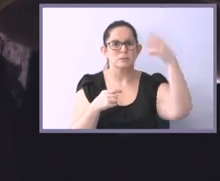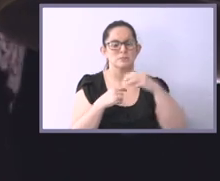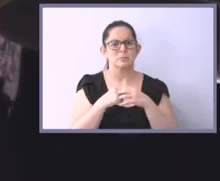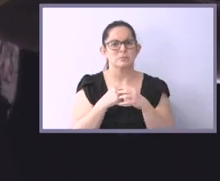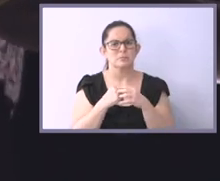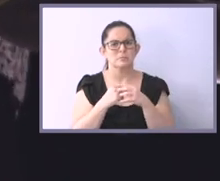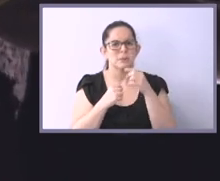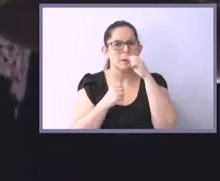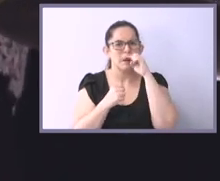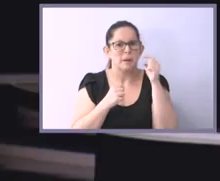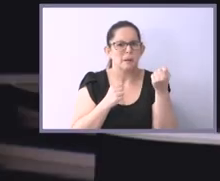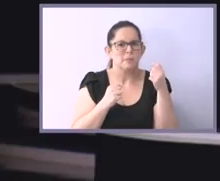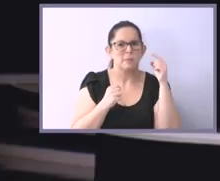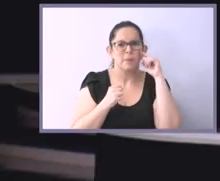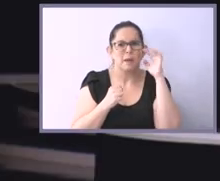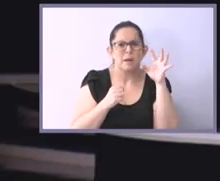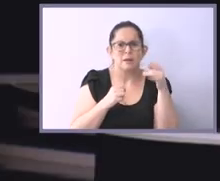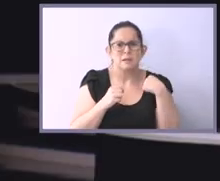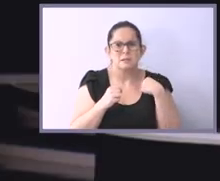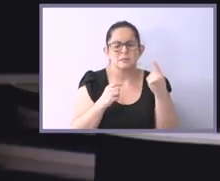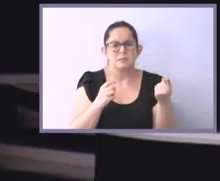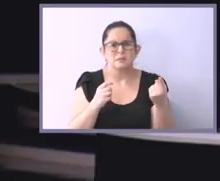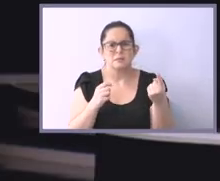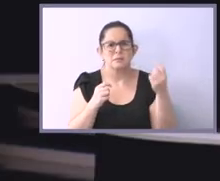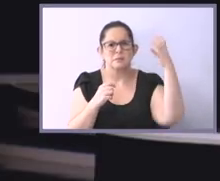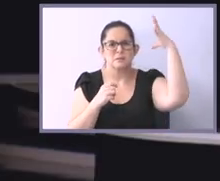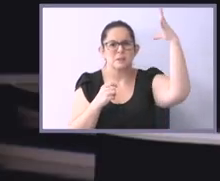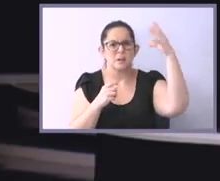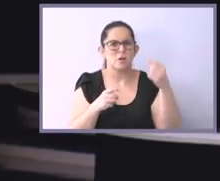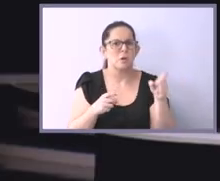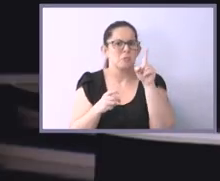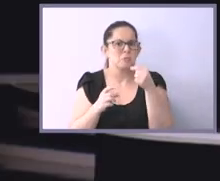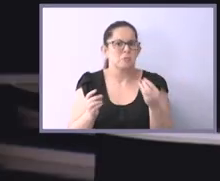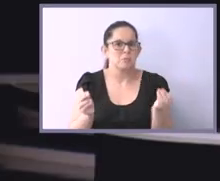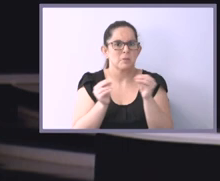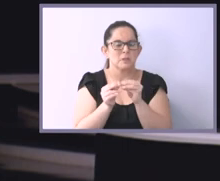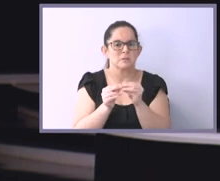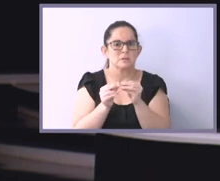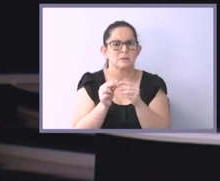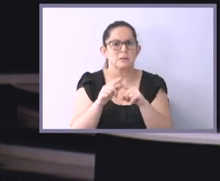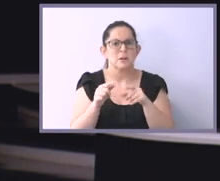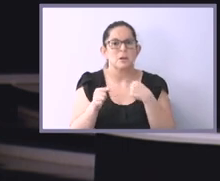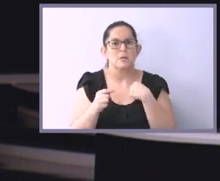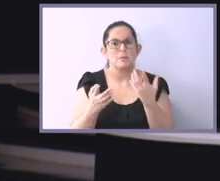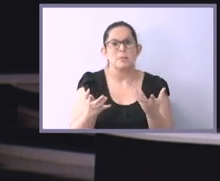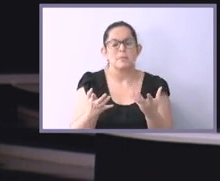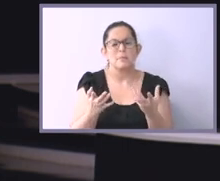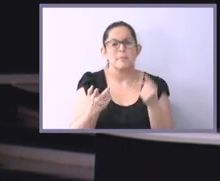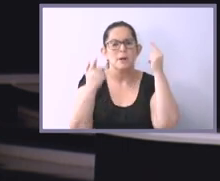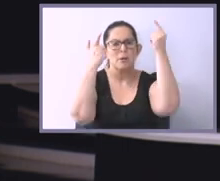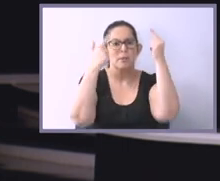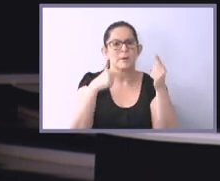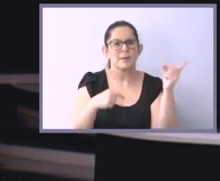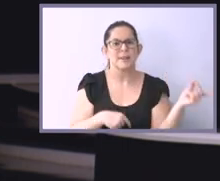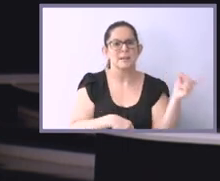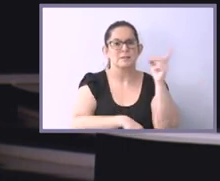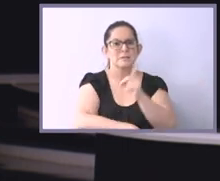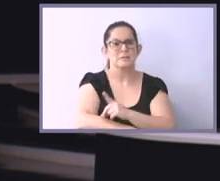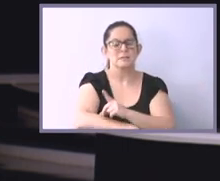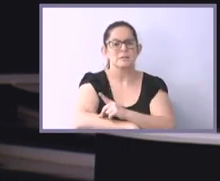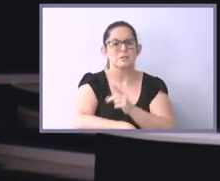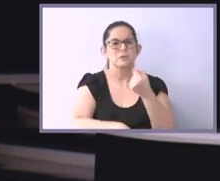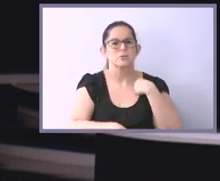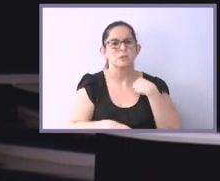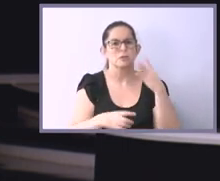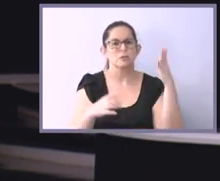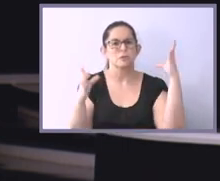te parece ridículo como tener una lámpara, eres uno más. Pero quiero decirte que vendrán días donde